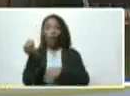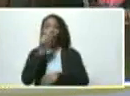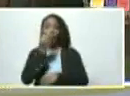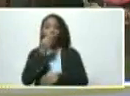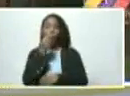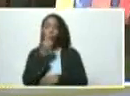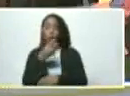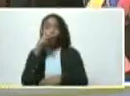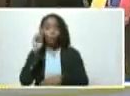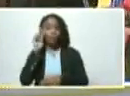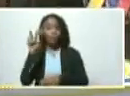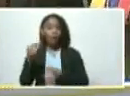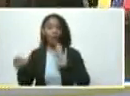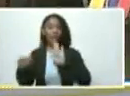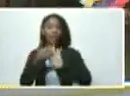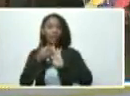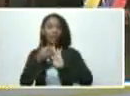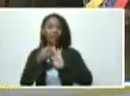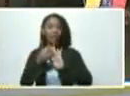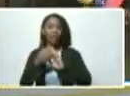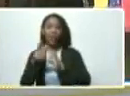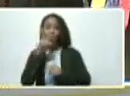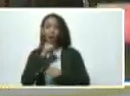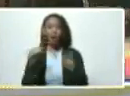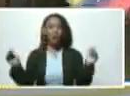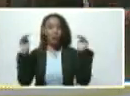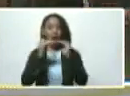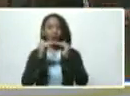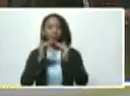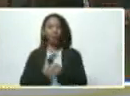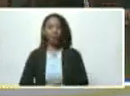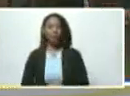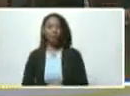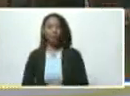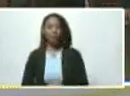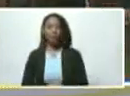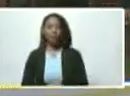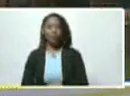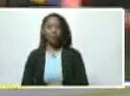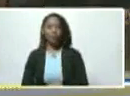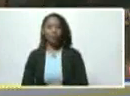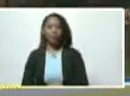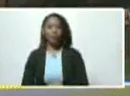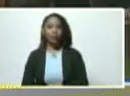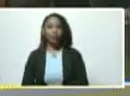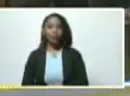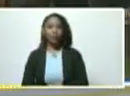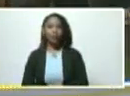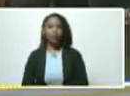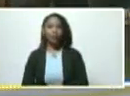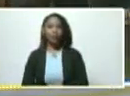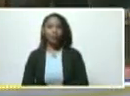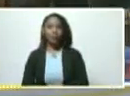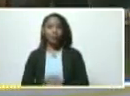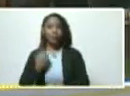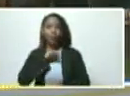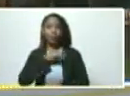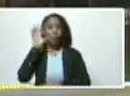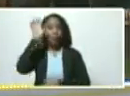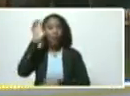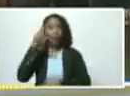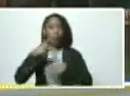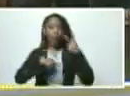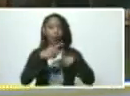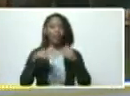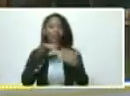que se vio afectada por la desigualdad que surgió en nuestro país producto de esta